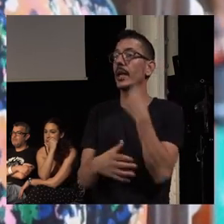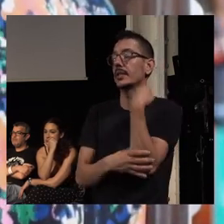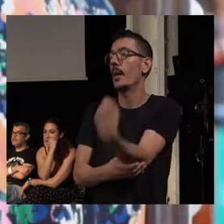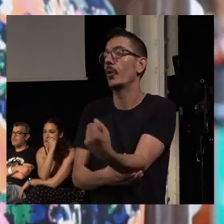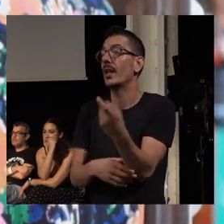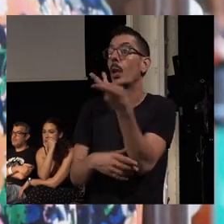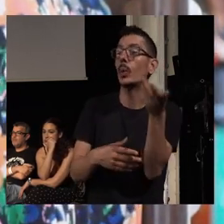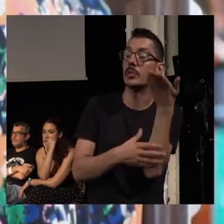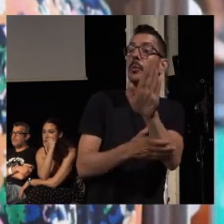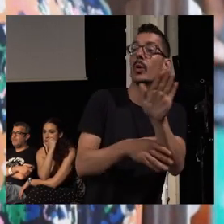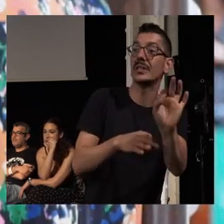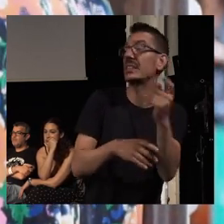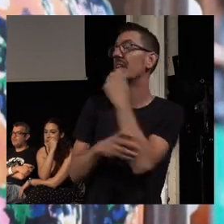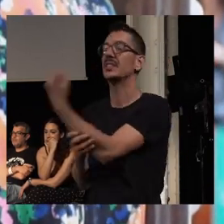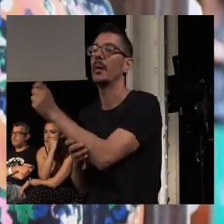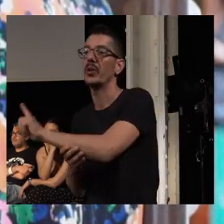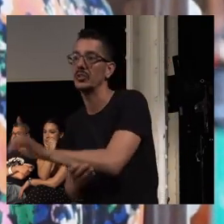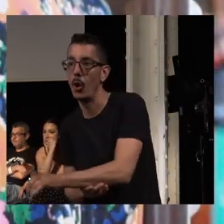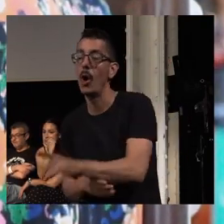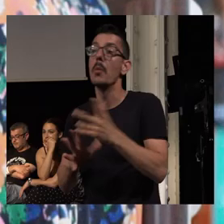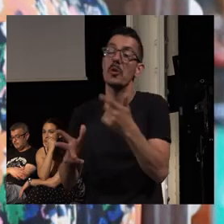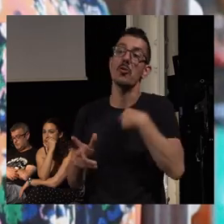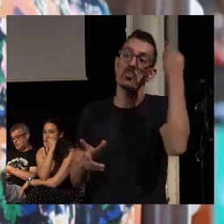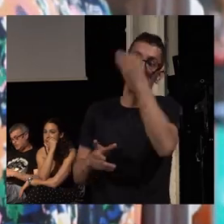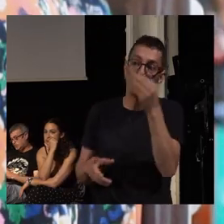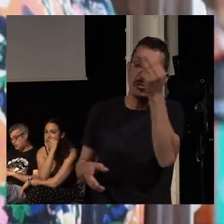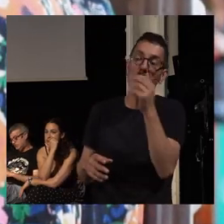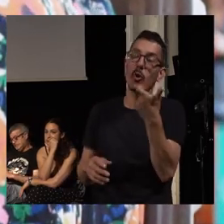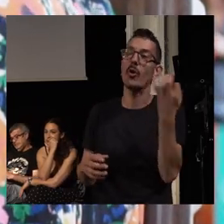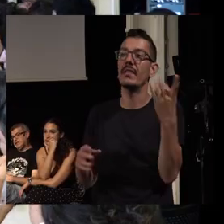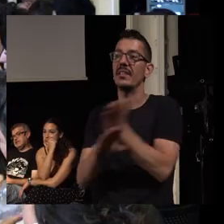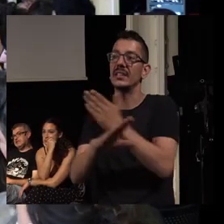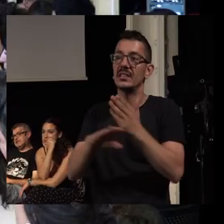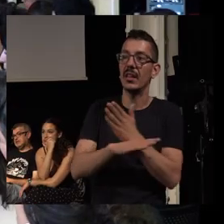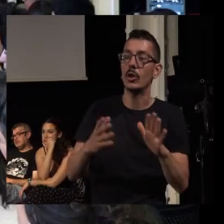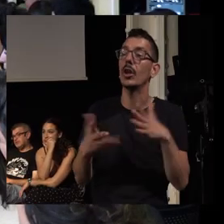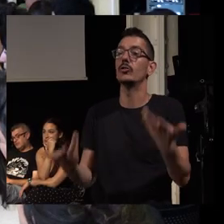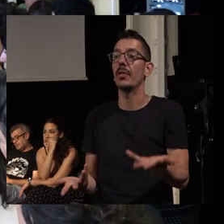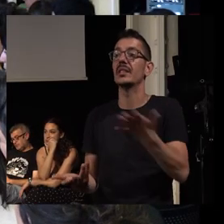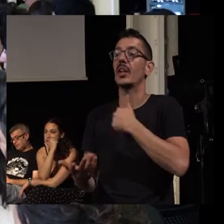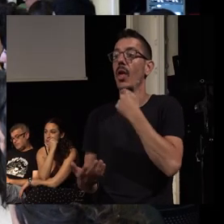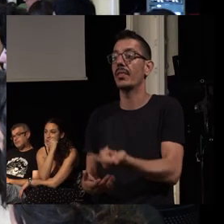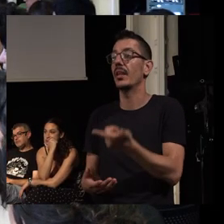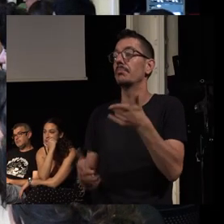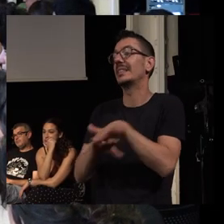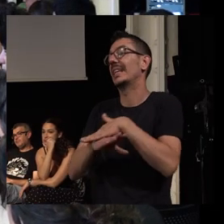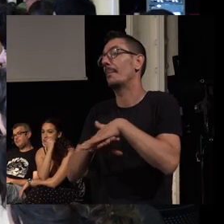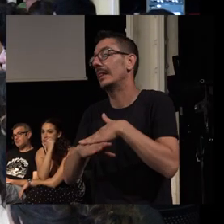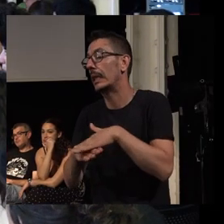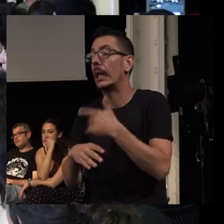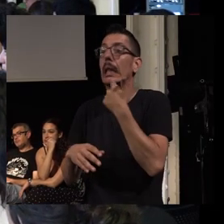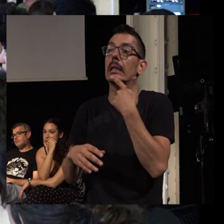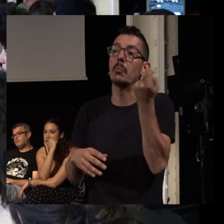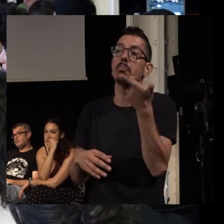determinadas propuestas que no sostienen otras, ¿no? Y que, por tanto, creo que hay que hacer como esa distinción, ¿no? Por tanto, simplemente era como eso, ¿no? Poder como